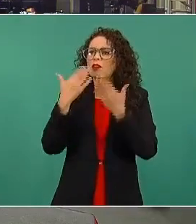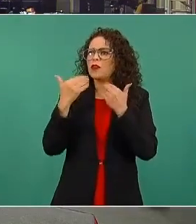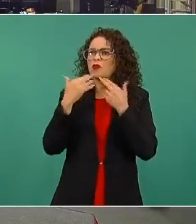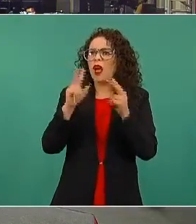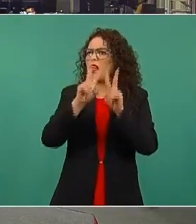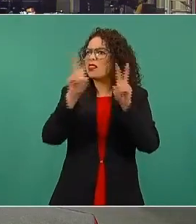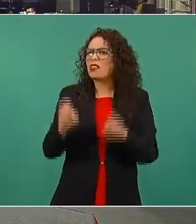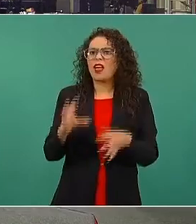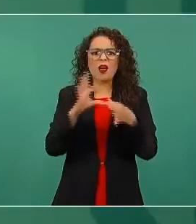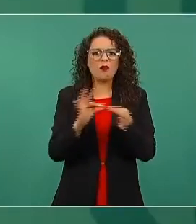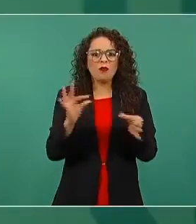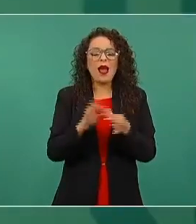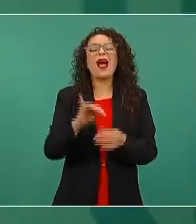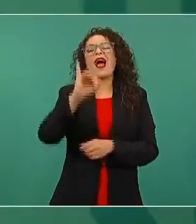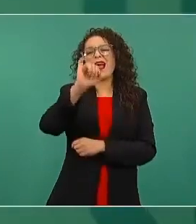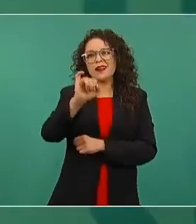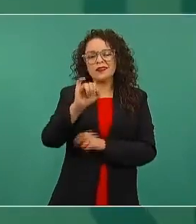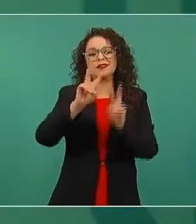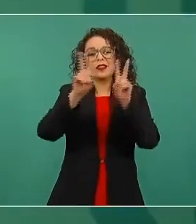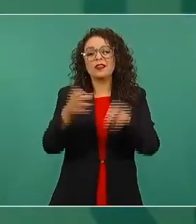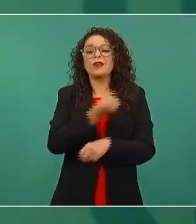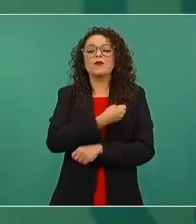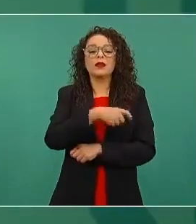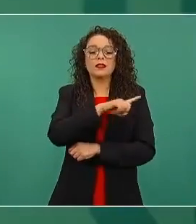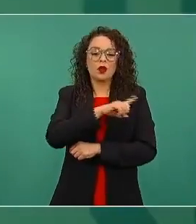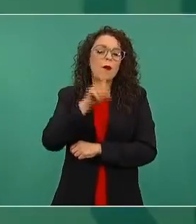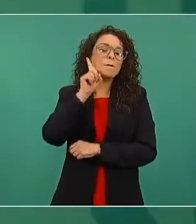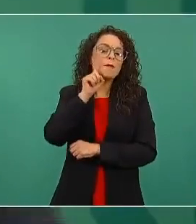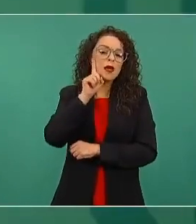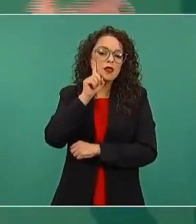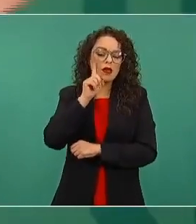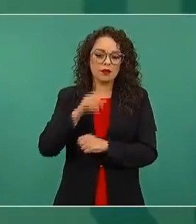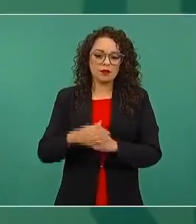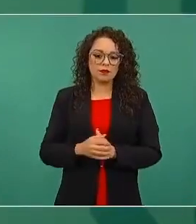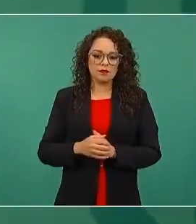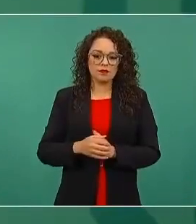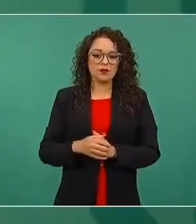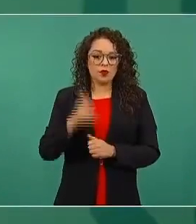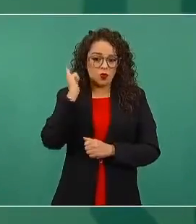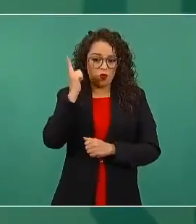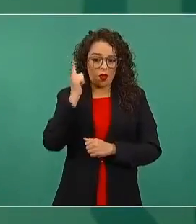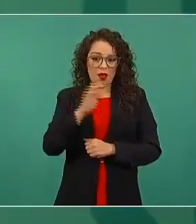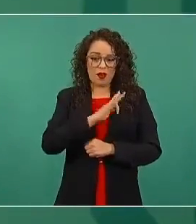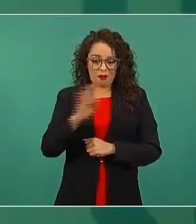exposición, pero va a haber salud y vamos a tratar de hacerlo